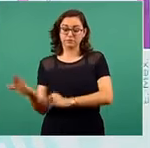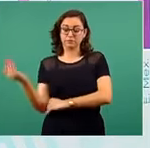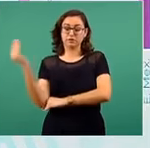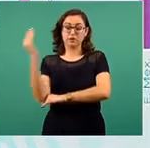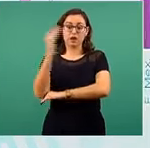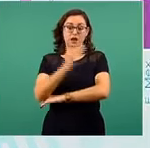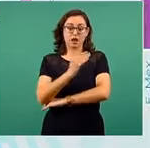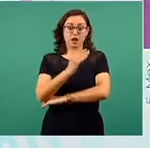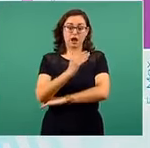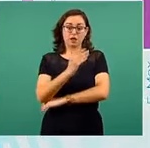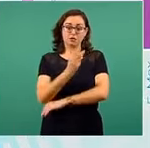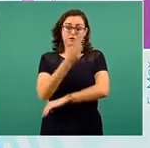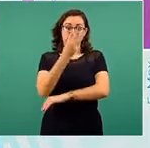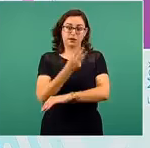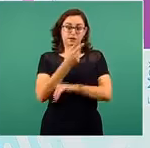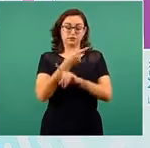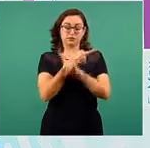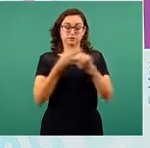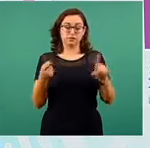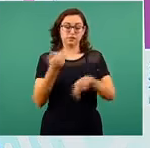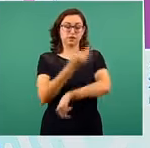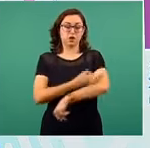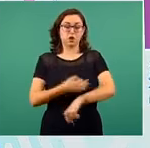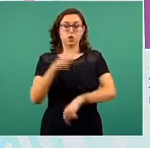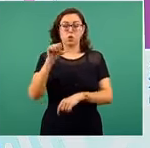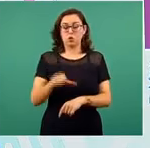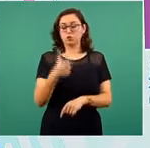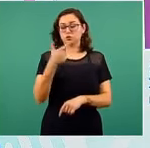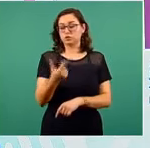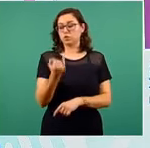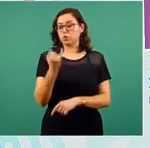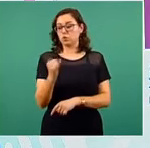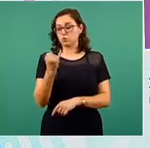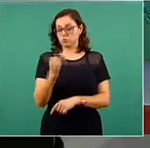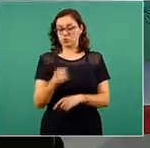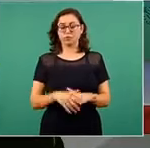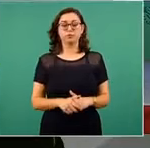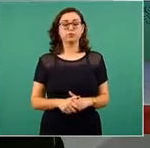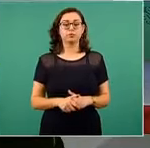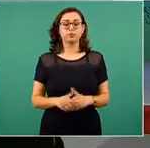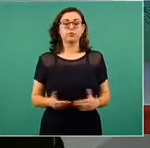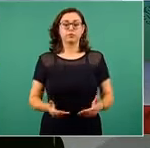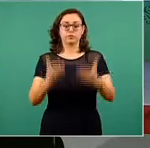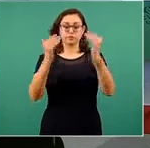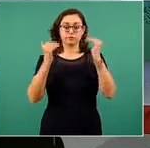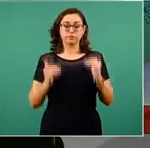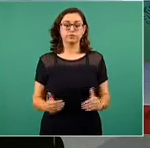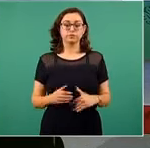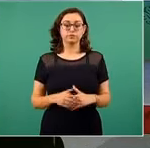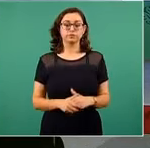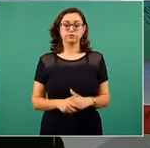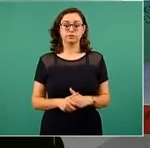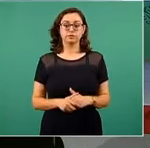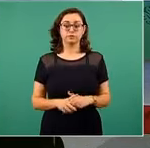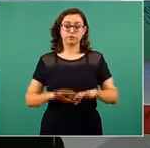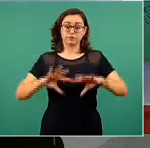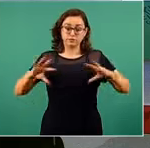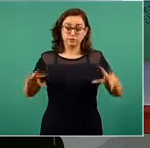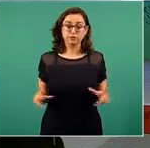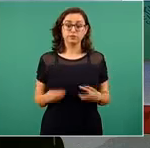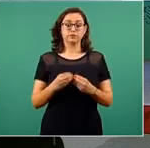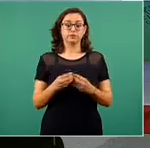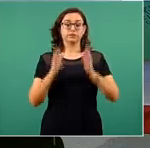7 de junio de 2021, a las 3:30 de la tarde. La siguiente. Decía que en forma acumulativa tenemos